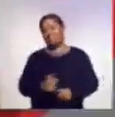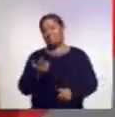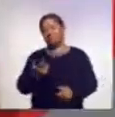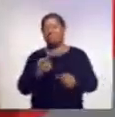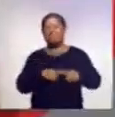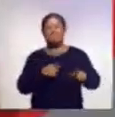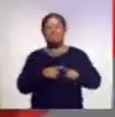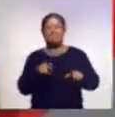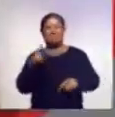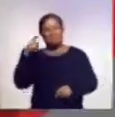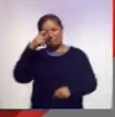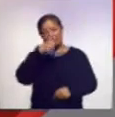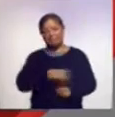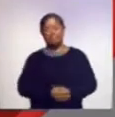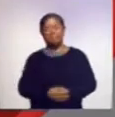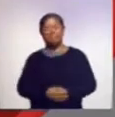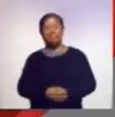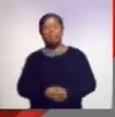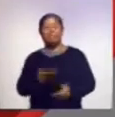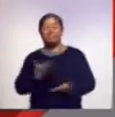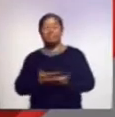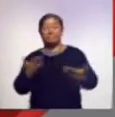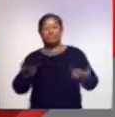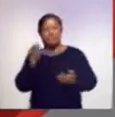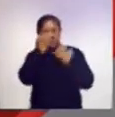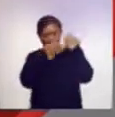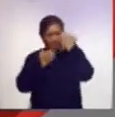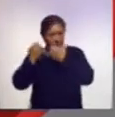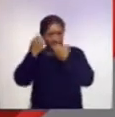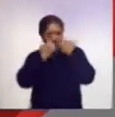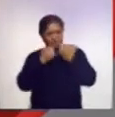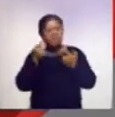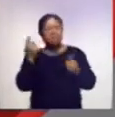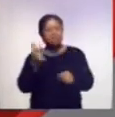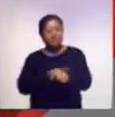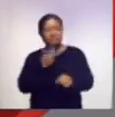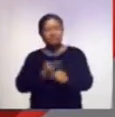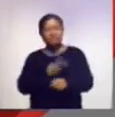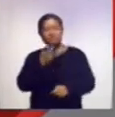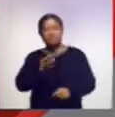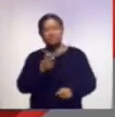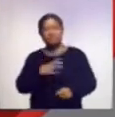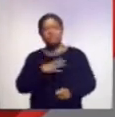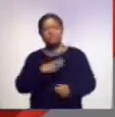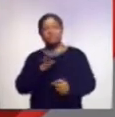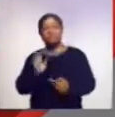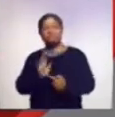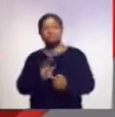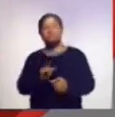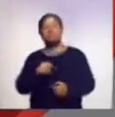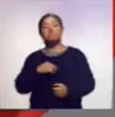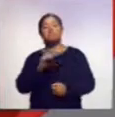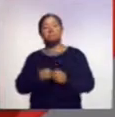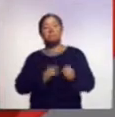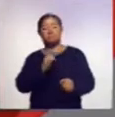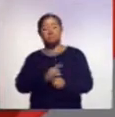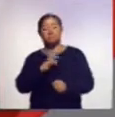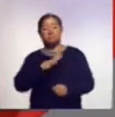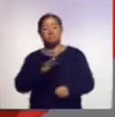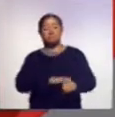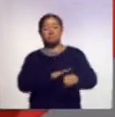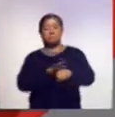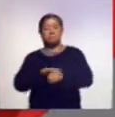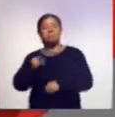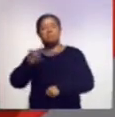Ahora la que vendrá es un análisis de lo que sucedió en esta presencia. Van a rectificar y sobre todo tener más oportunidades, porque